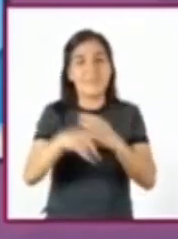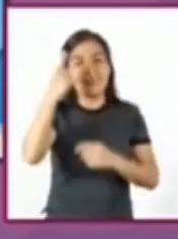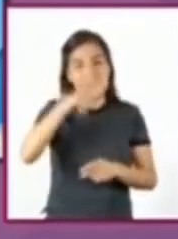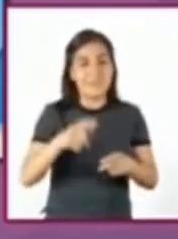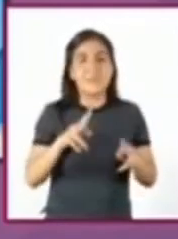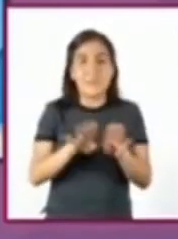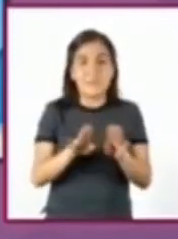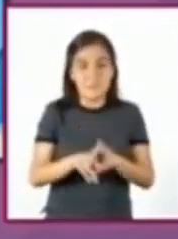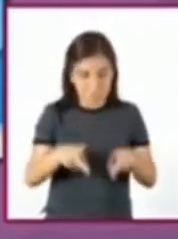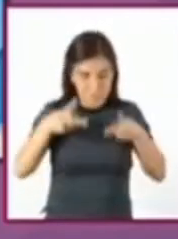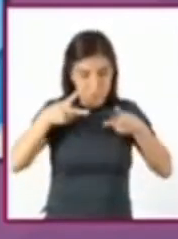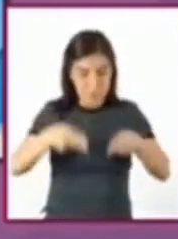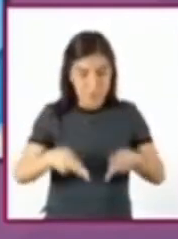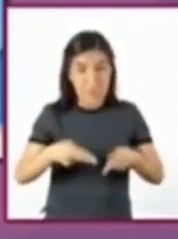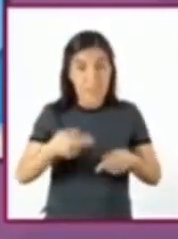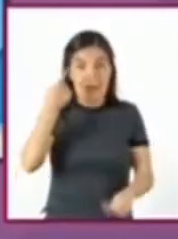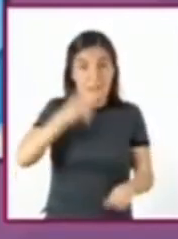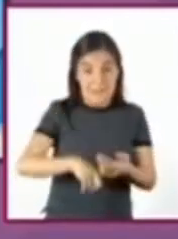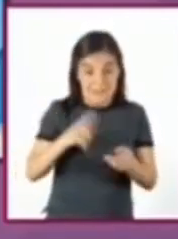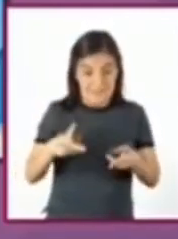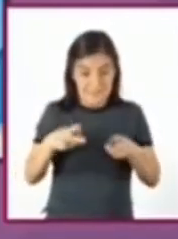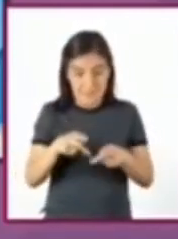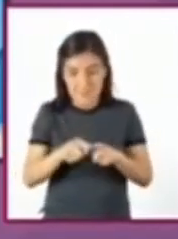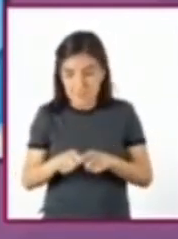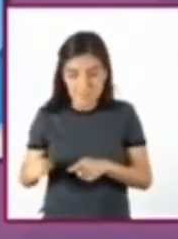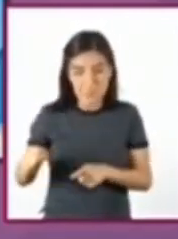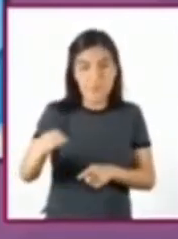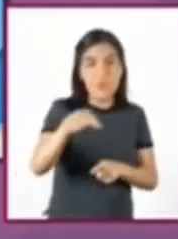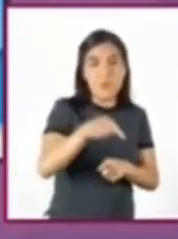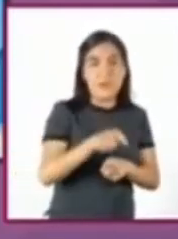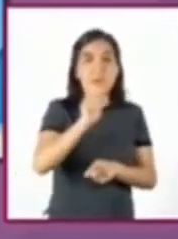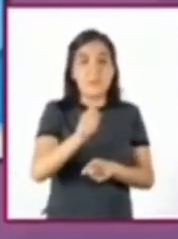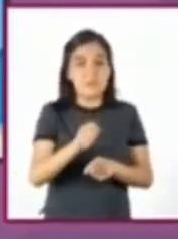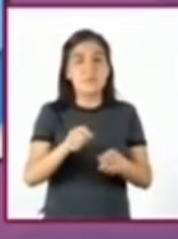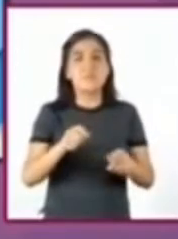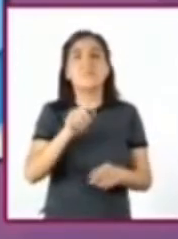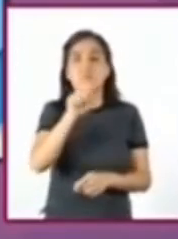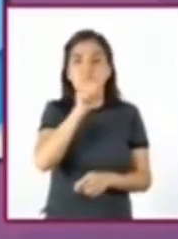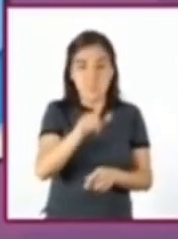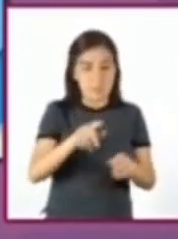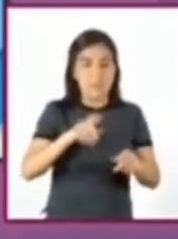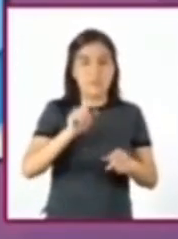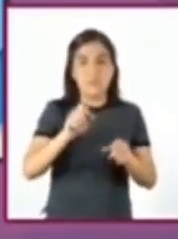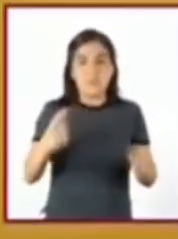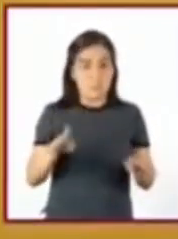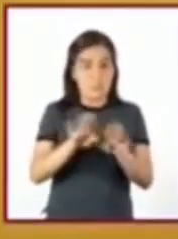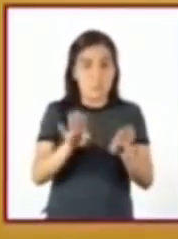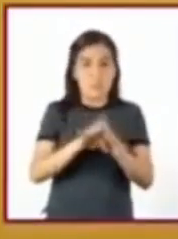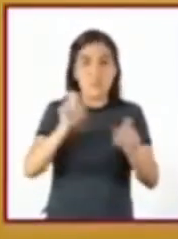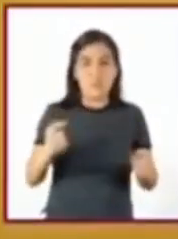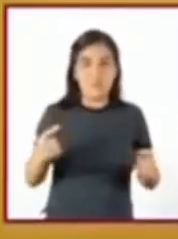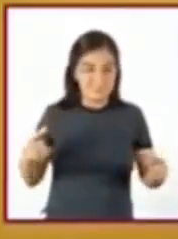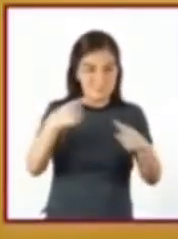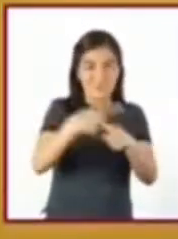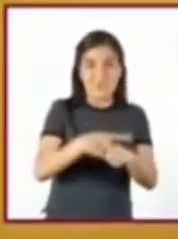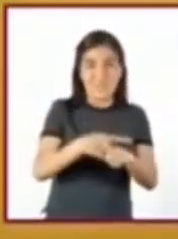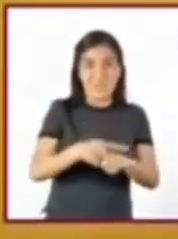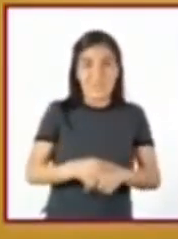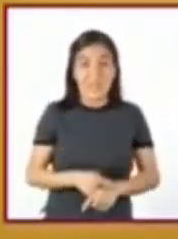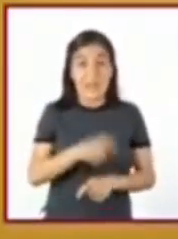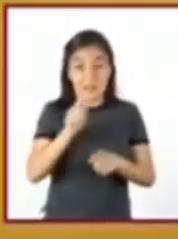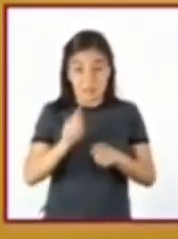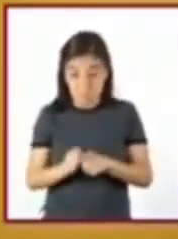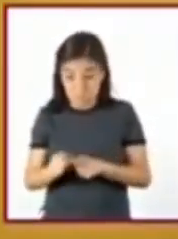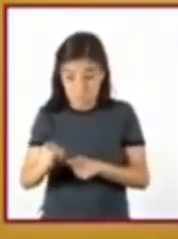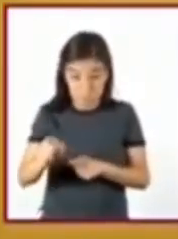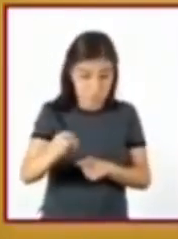Cuando fluya la corriente por el conductor, los electrones tendrán que pasar por nuestra sección transversal. Y la cantidad de carga total